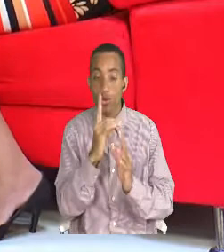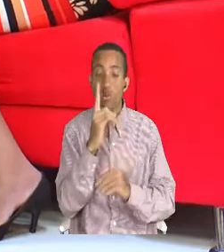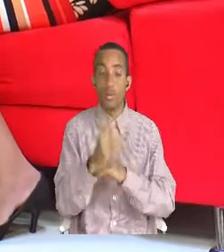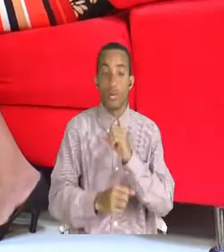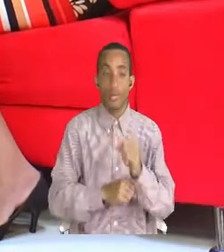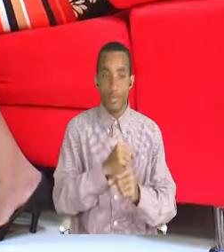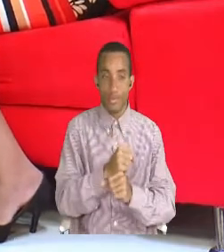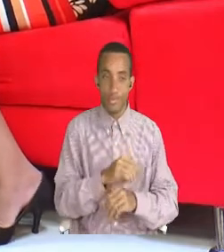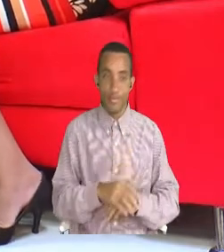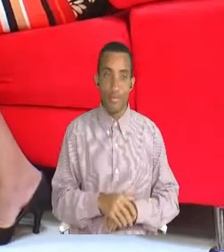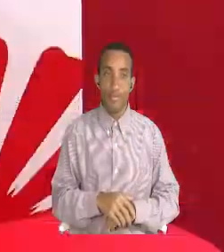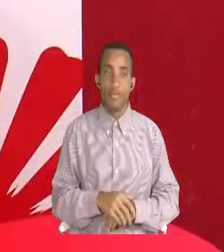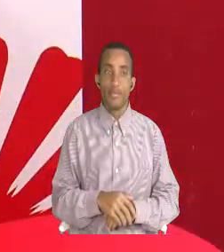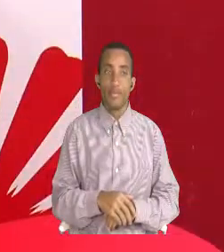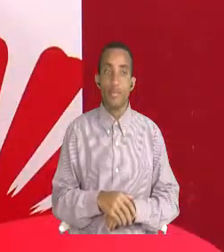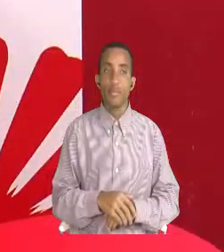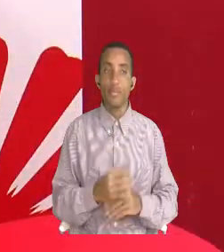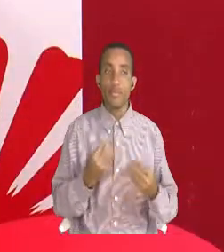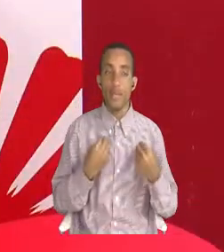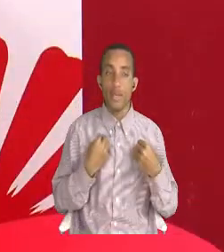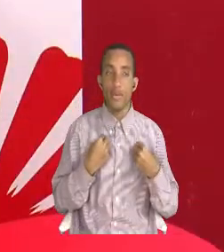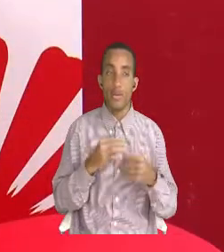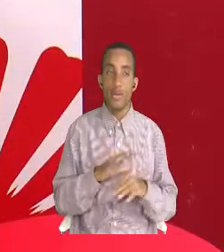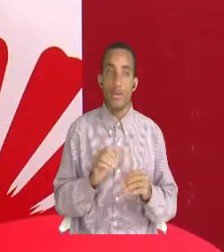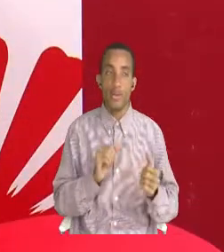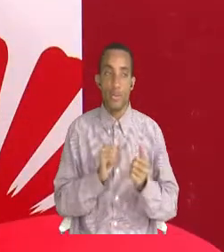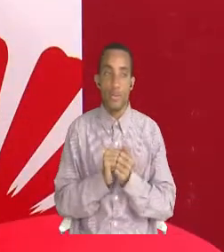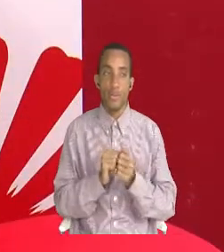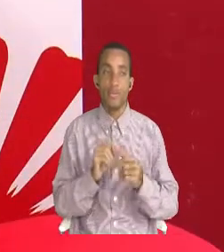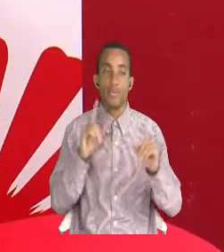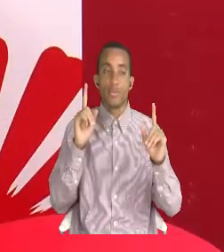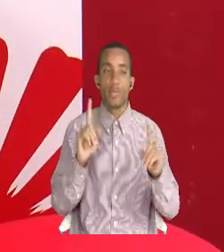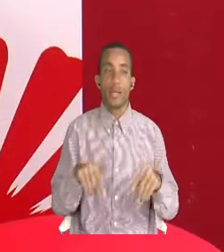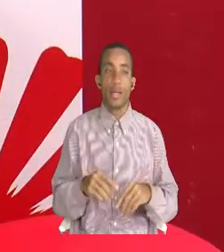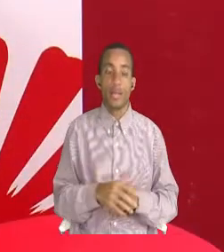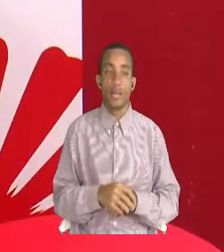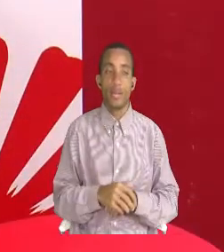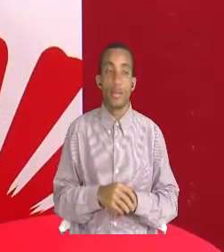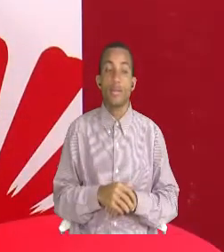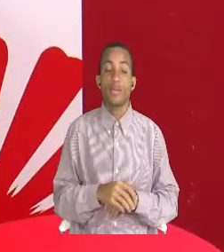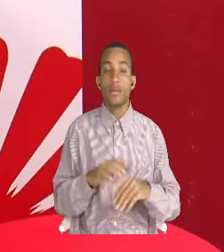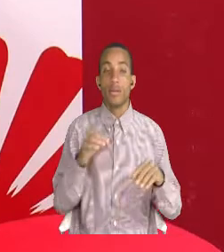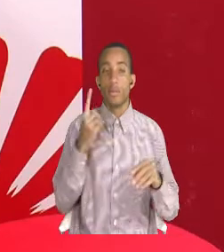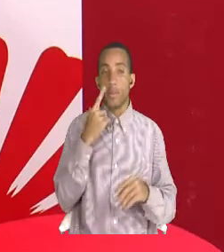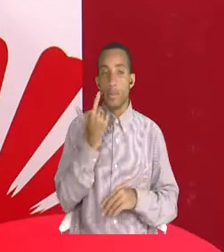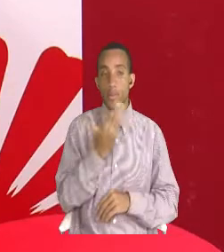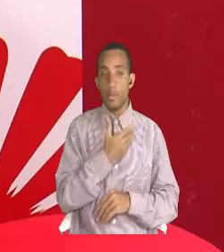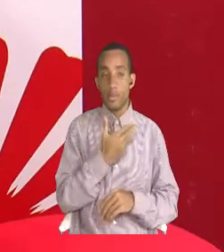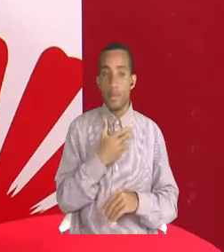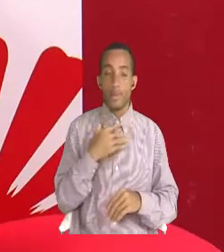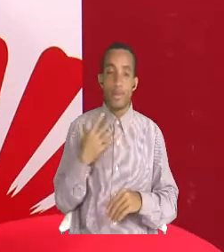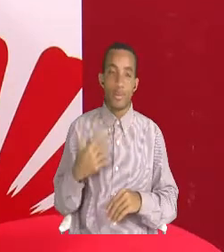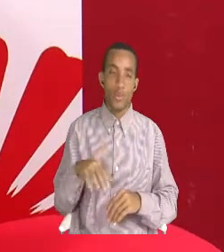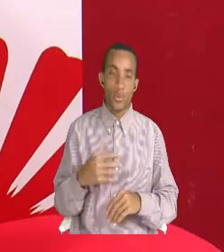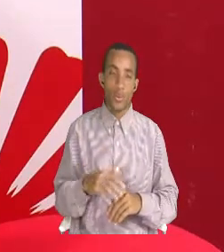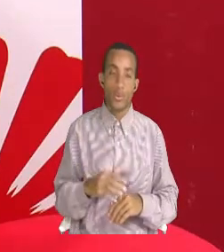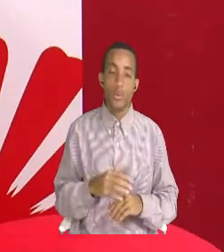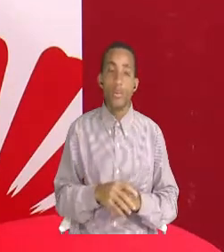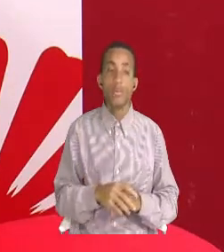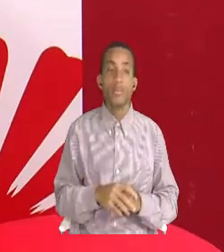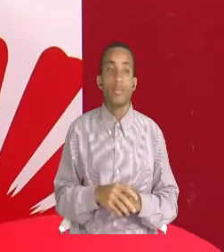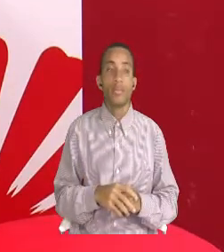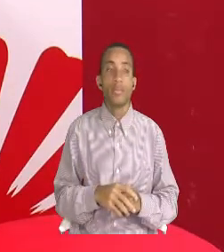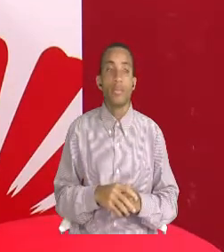estará cumpliendo un añito de vida, un añito de estarnos acompañando y por supuesto de estar llenando a sus papitos de muchas alegrías. Bueno,